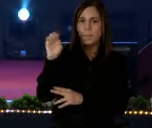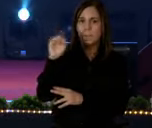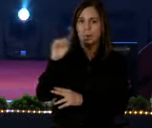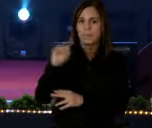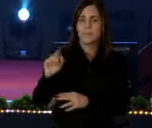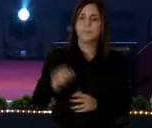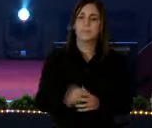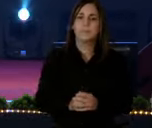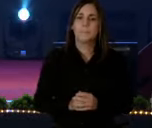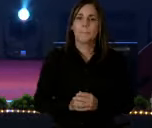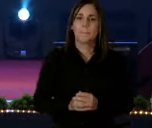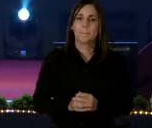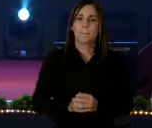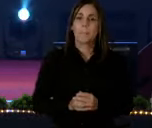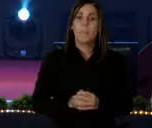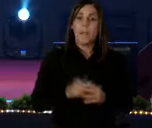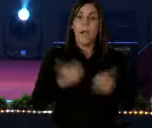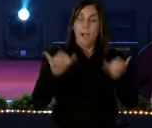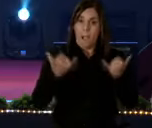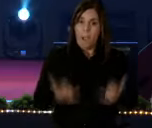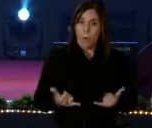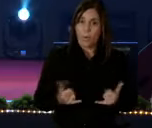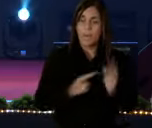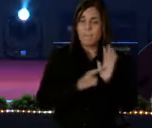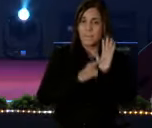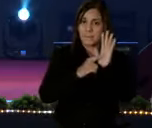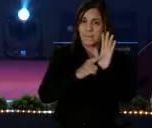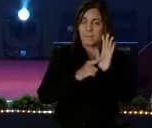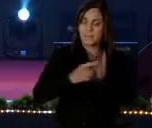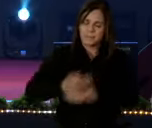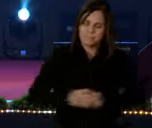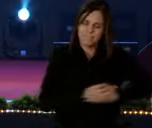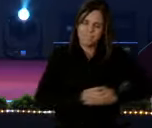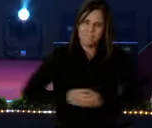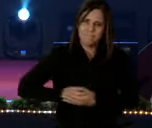de Sofía, Daniela y de